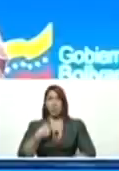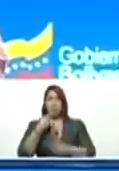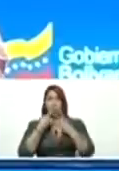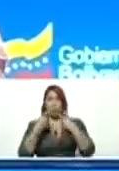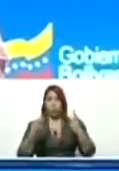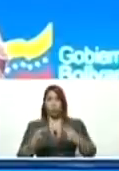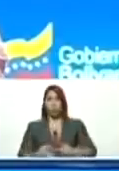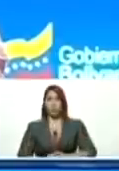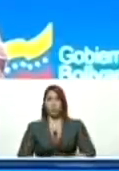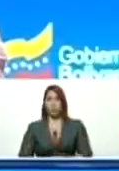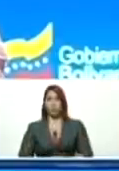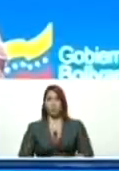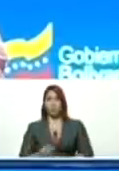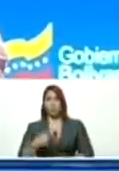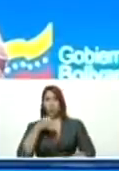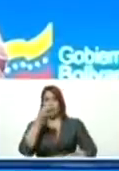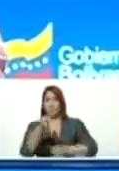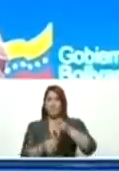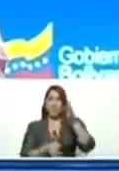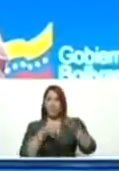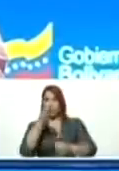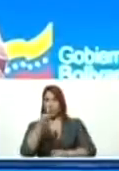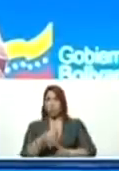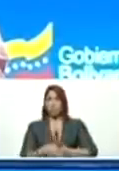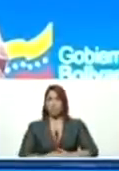lo que estoy explicando